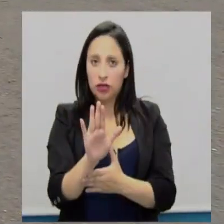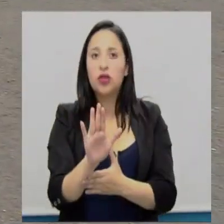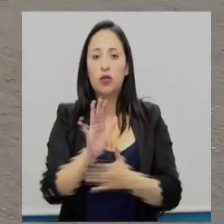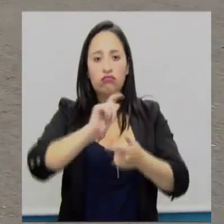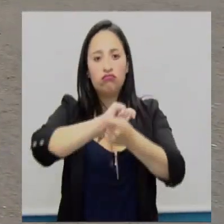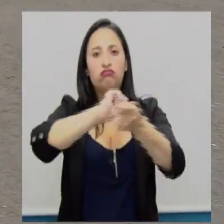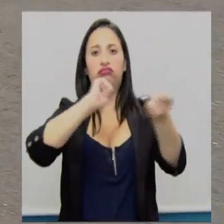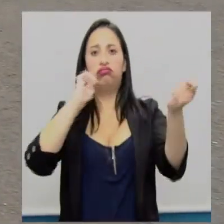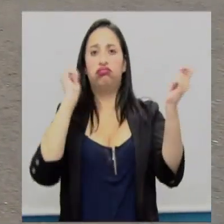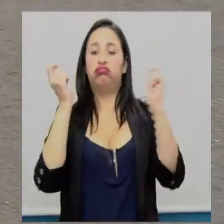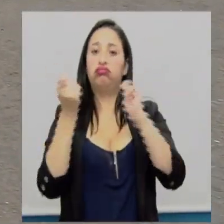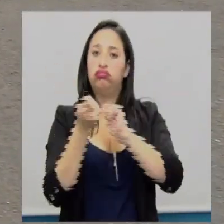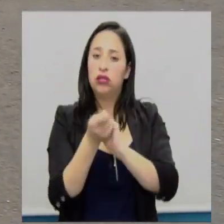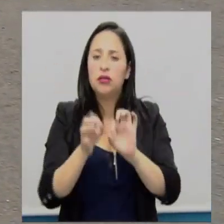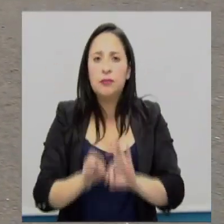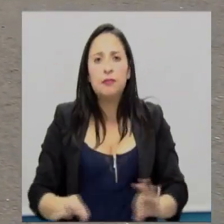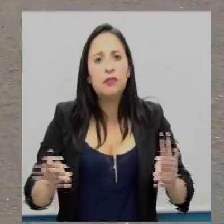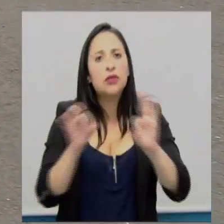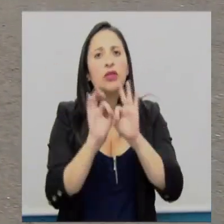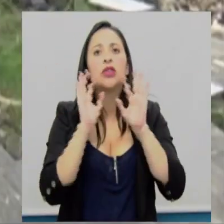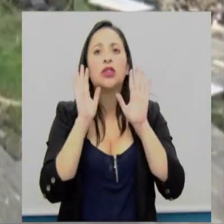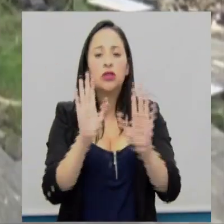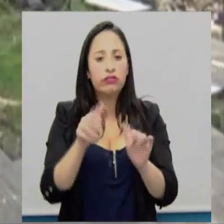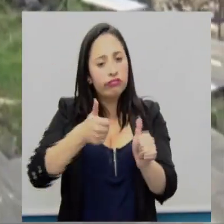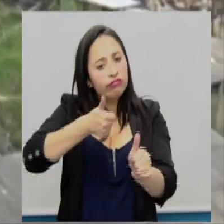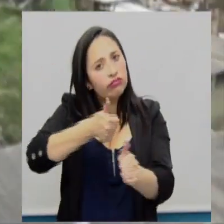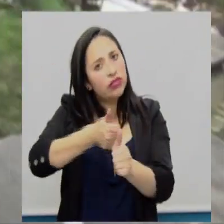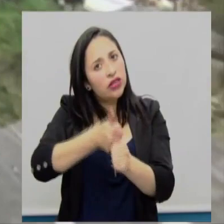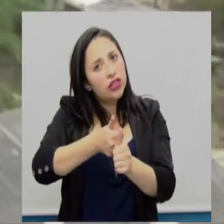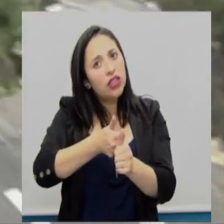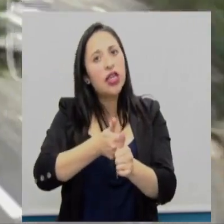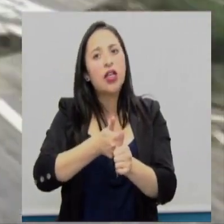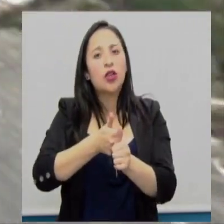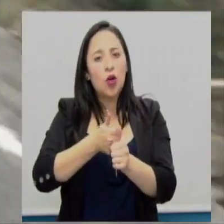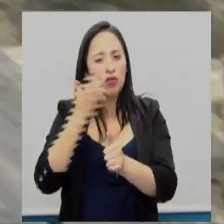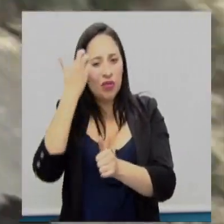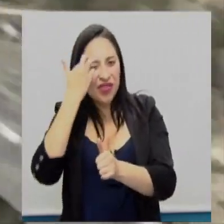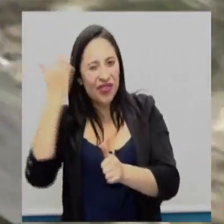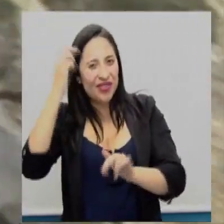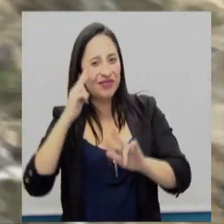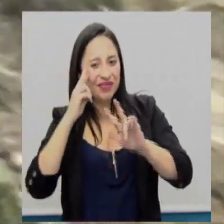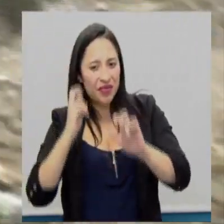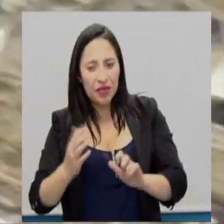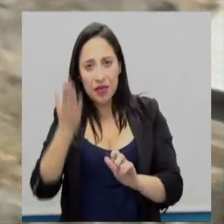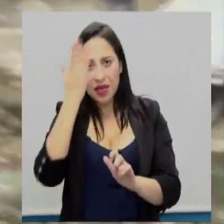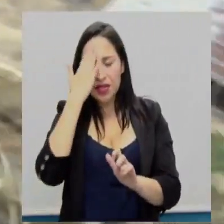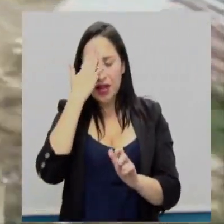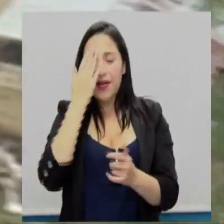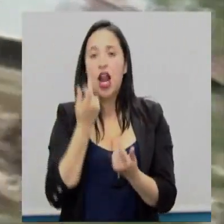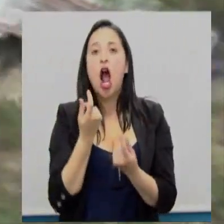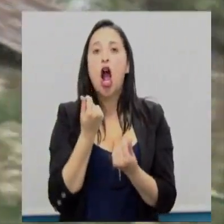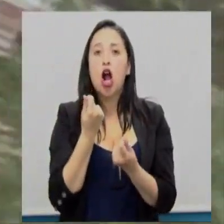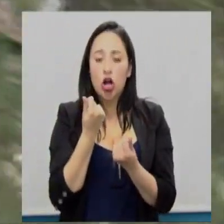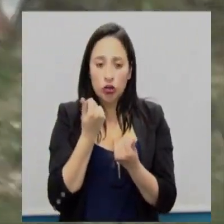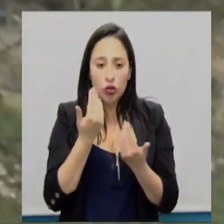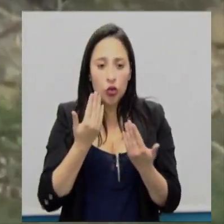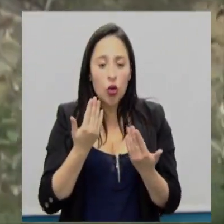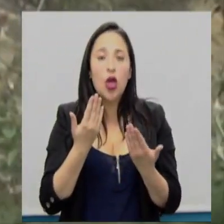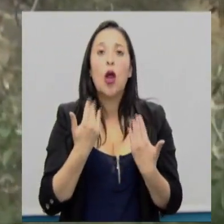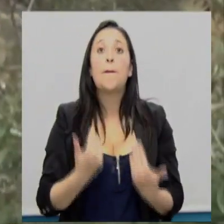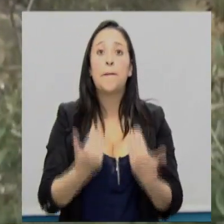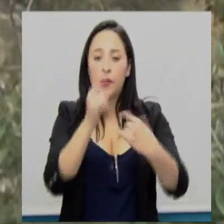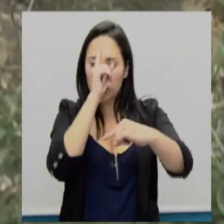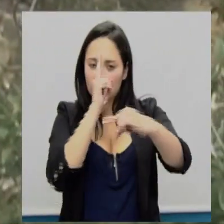forma paulatina, generará cambios y es de vital importancia que se realice seguimientos científicos para conocer el costo, el beneficio a